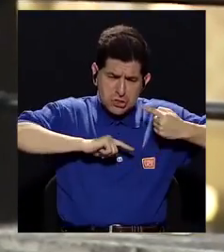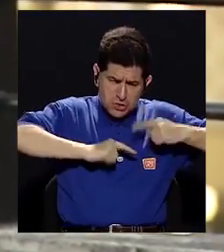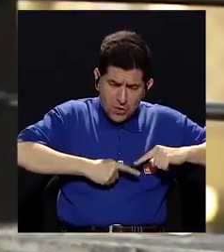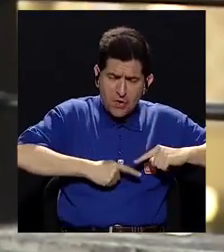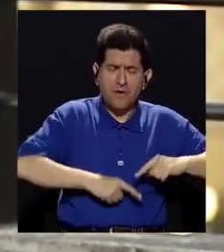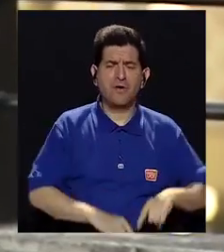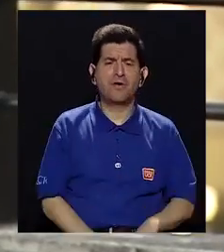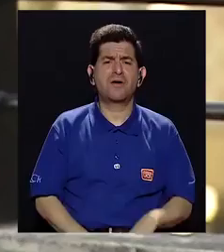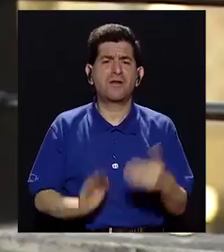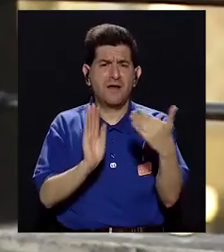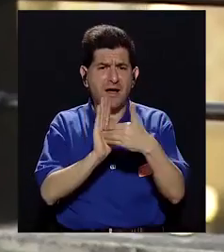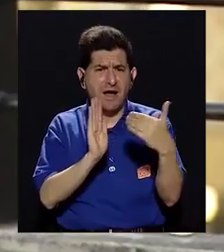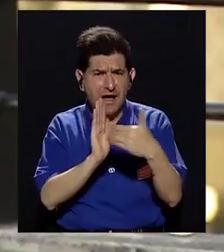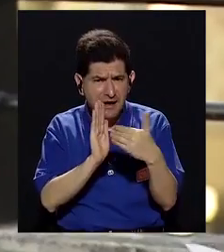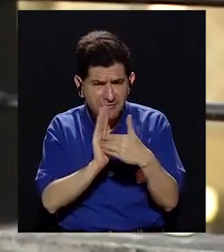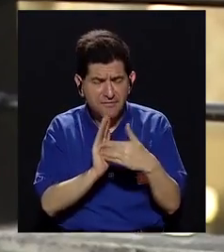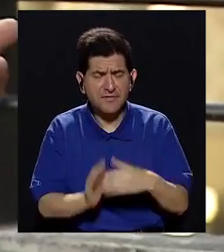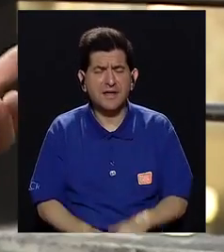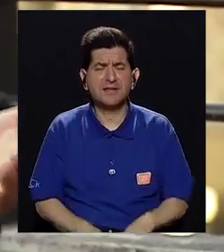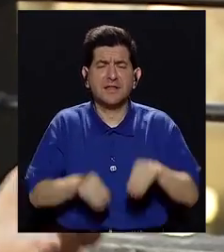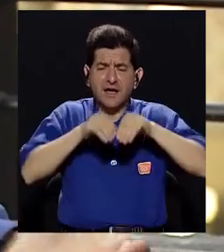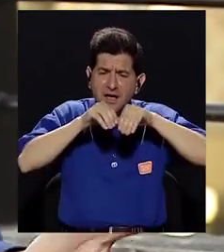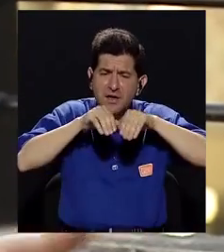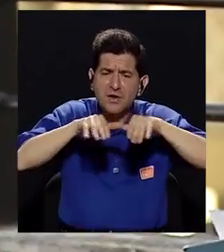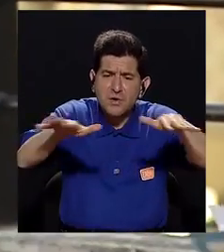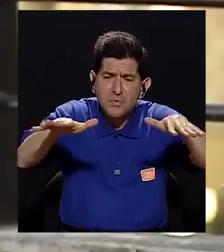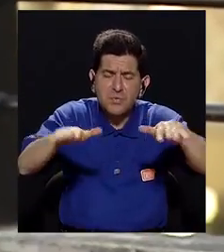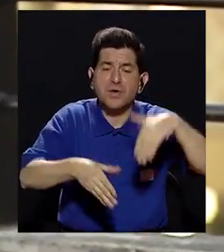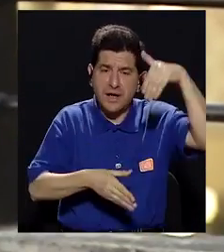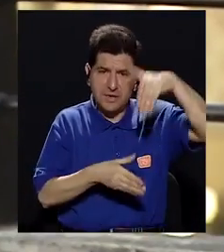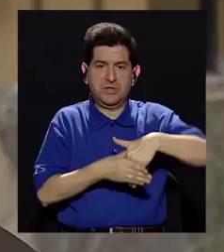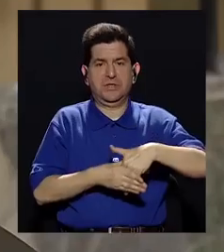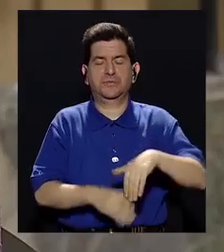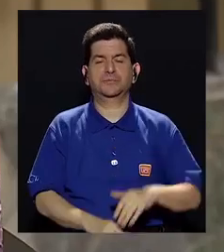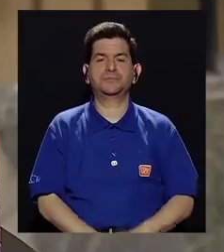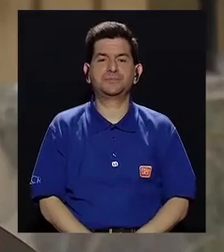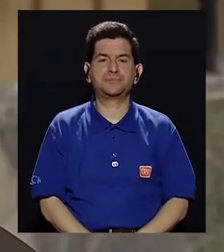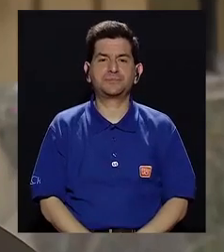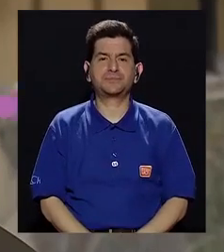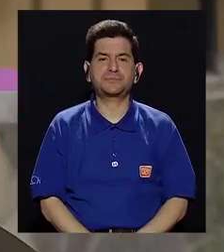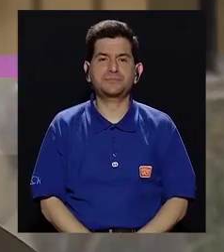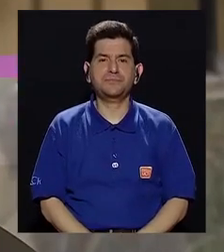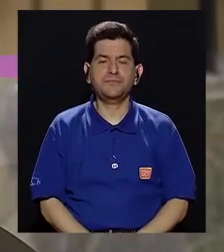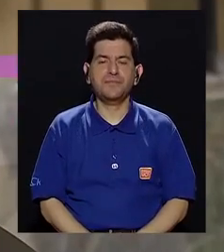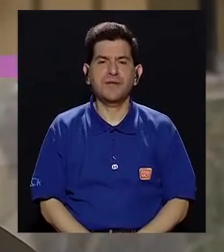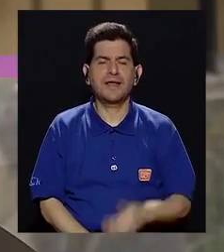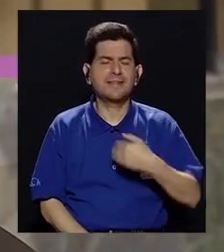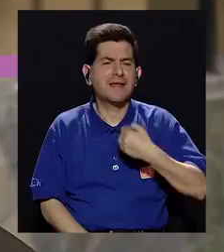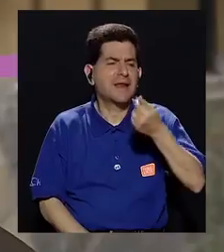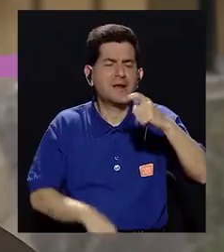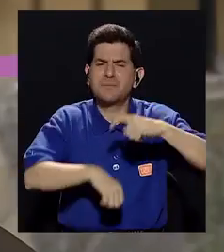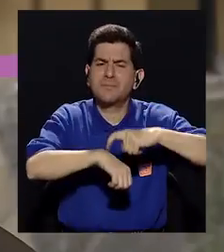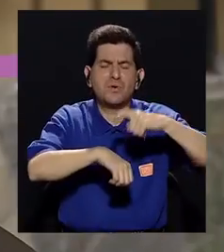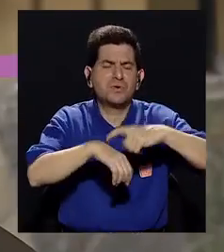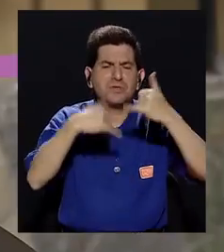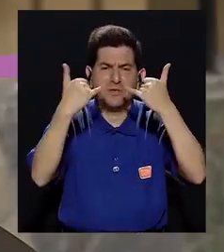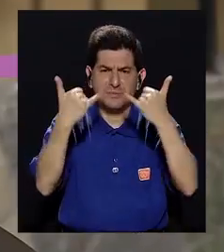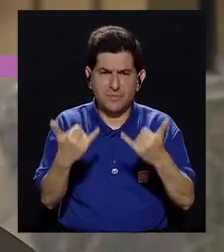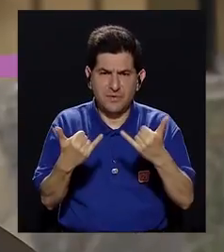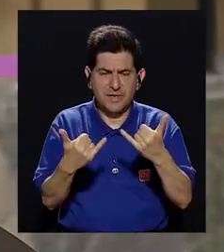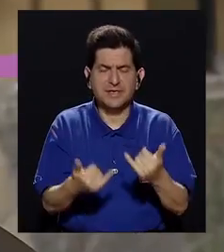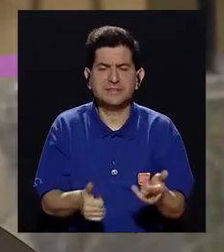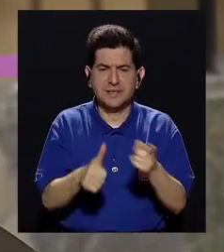dolor. Y entonces no solo se afecta, digamos, la pega, sino que empieza a contagiarse internamente también. Doctor, ya nos queda como muy poquito